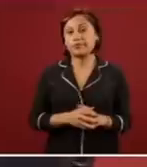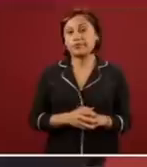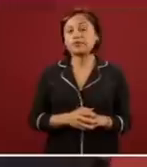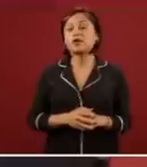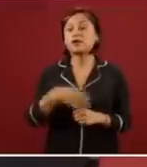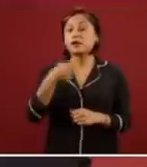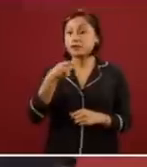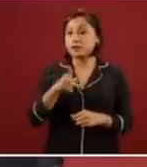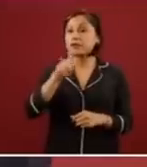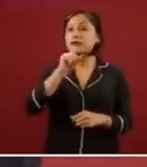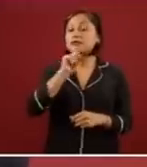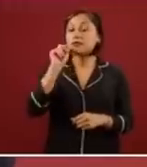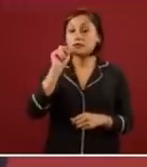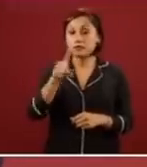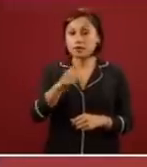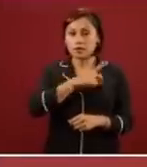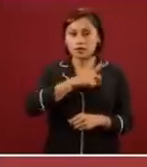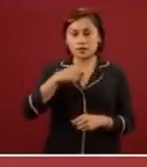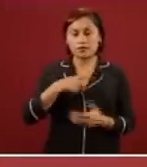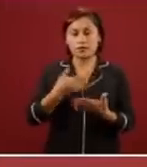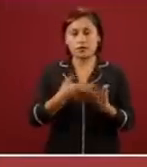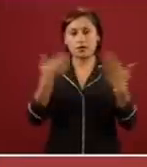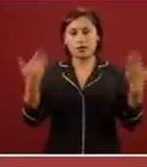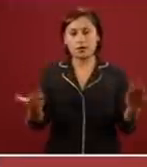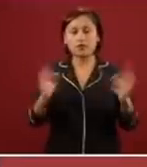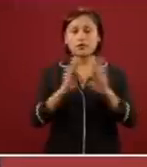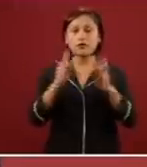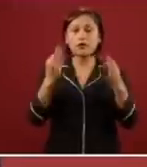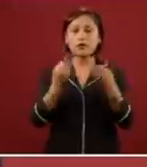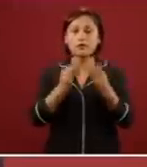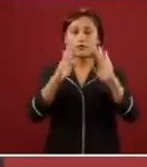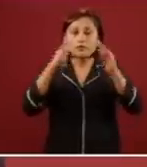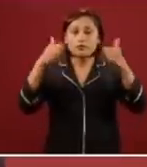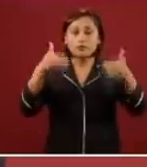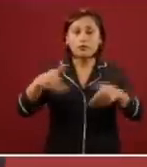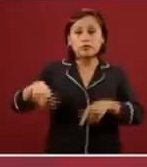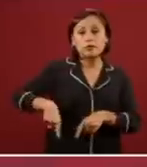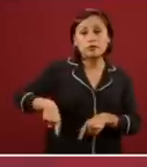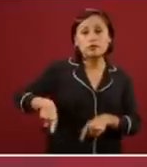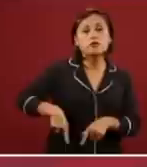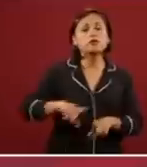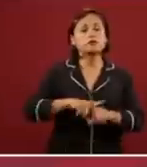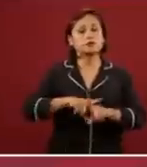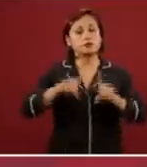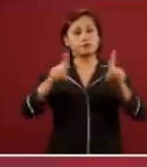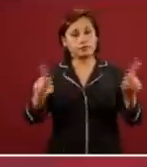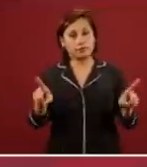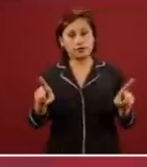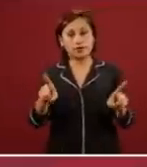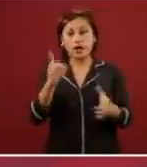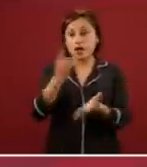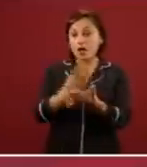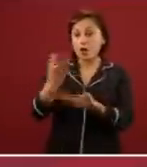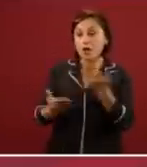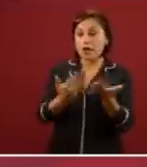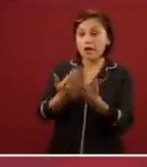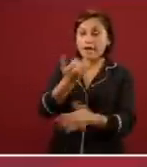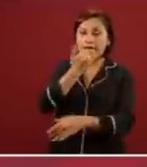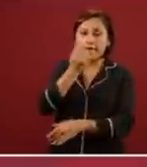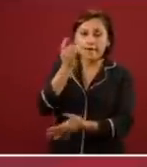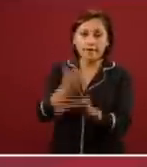llevar a cabo una política distinta, no solo es ofrecer disculpa. Y tenemos el caso de los 8 pueblos